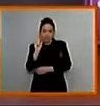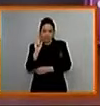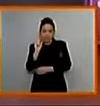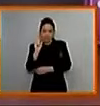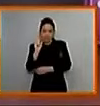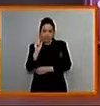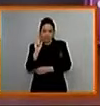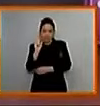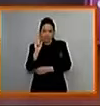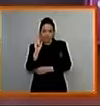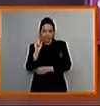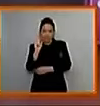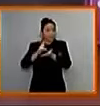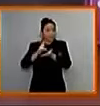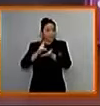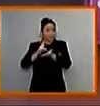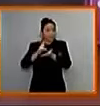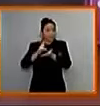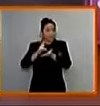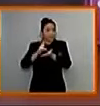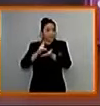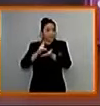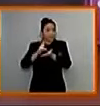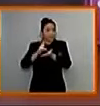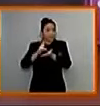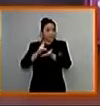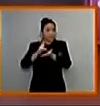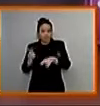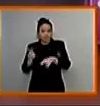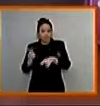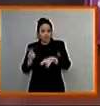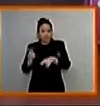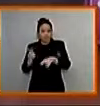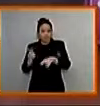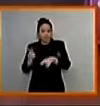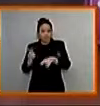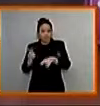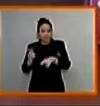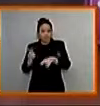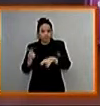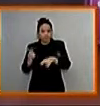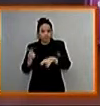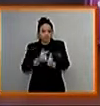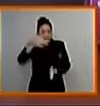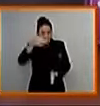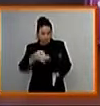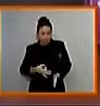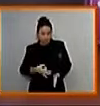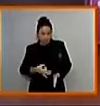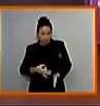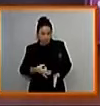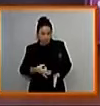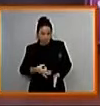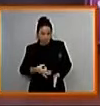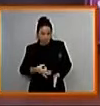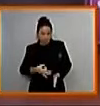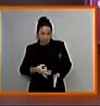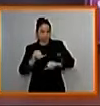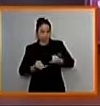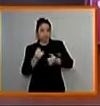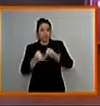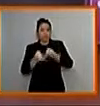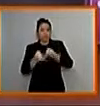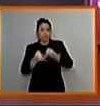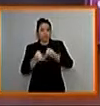noche. Agradecemos el apoyo de nuestro auditor externo, quien nos acompaña para contar cada uno de nuestros procesos. Jugadores, acompáñenme a